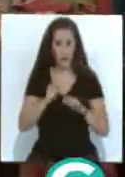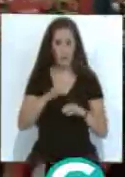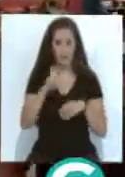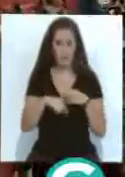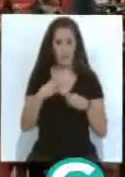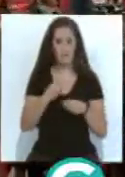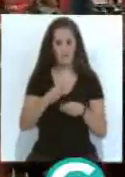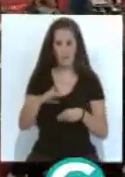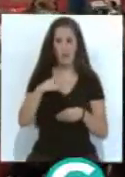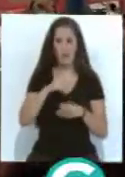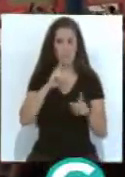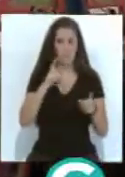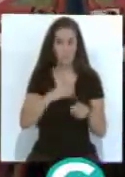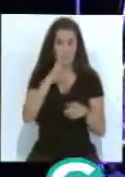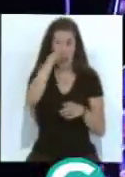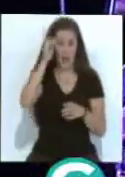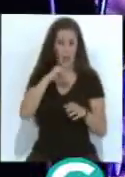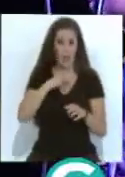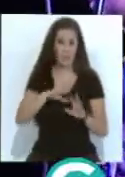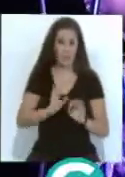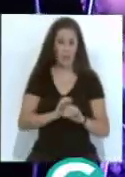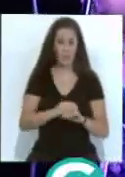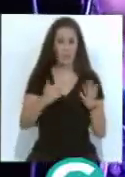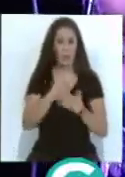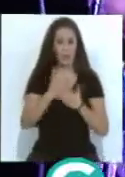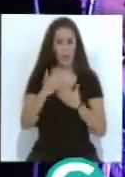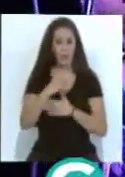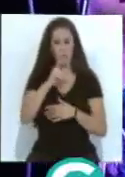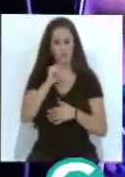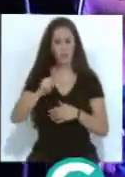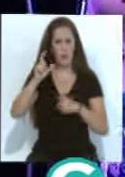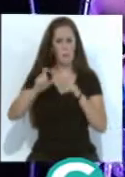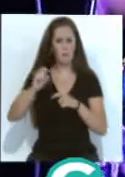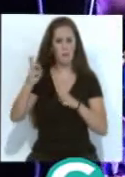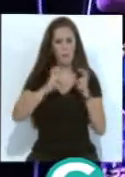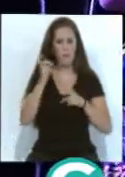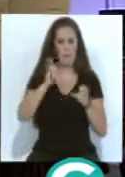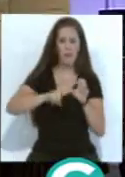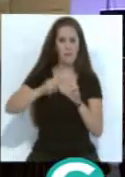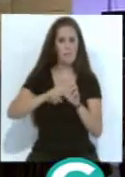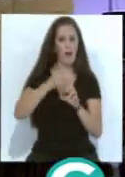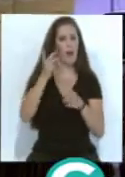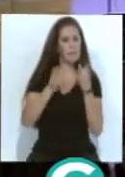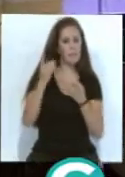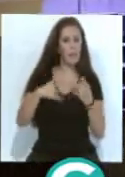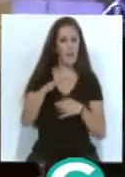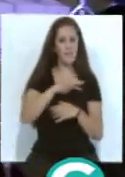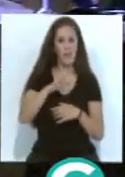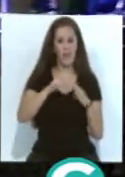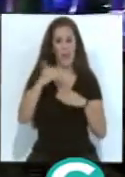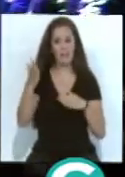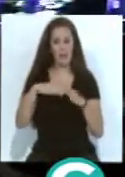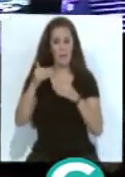parte de los imprescindibles del verano gaditano. A diario, cientos de personas vienen participando de estas actividades en el barrio del